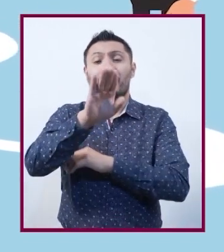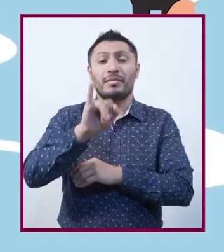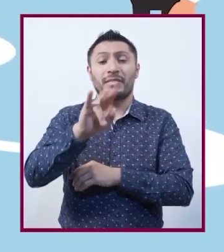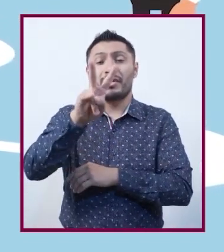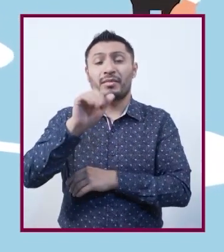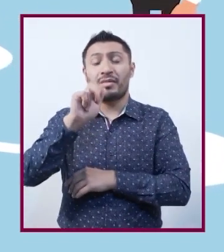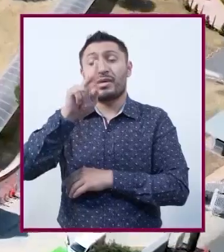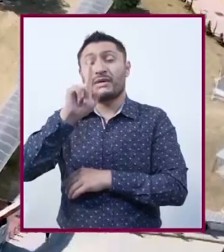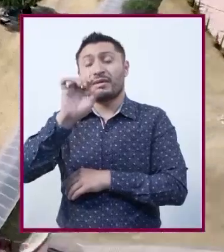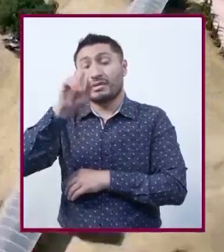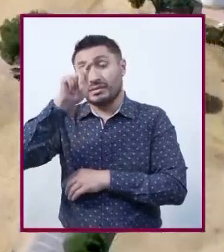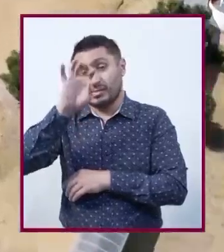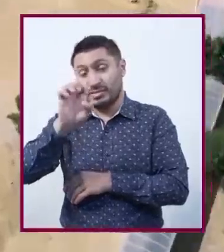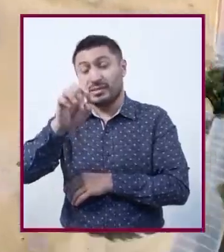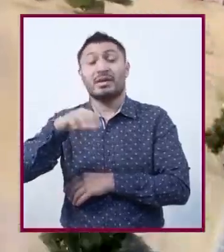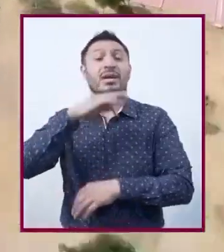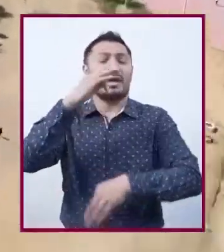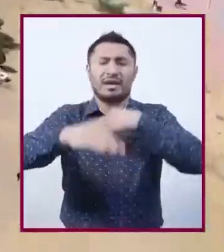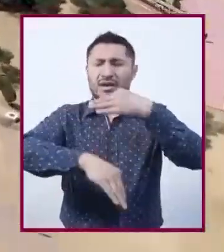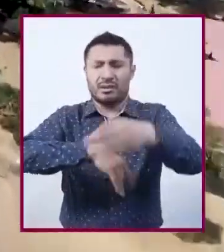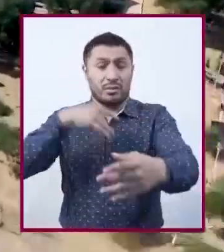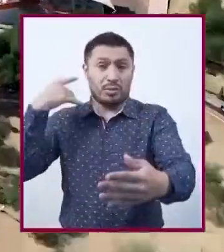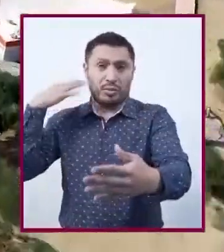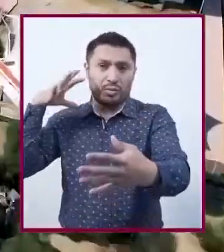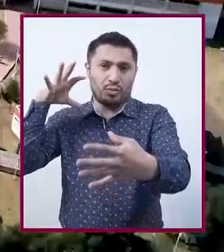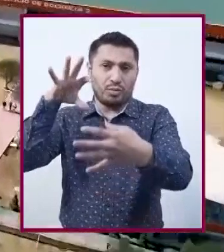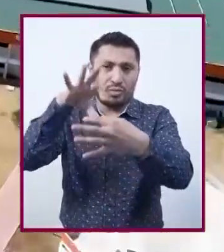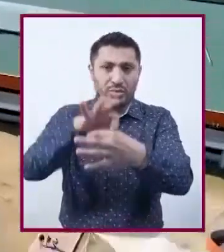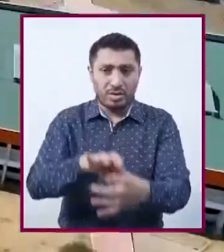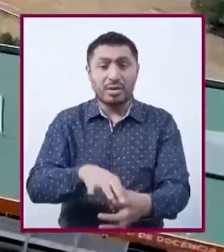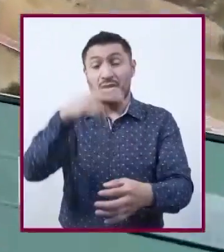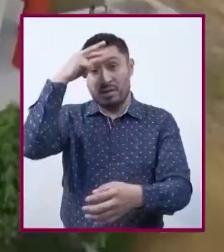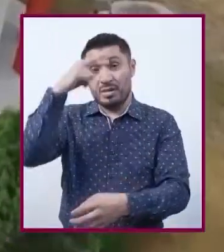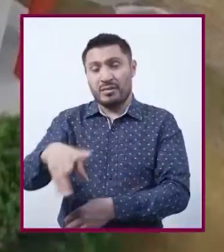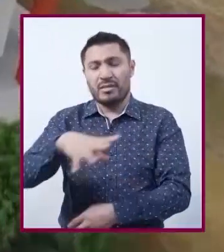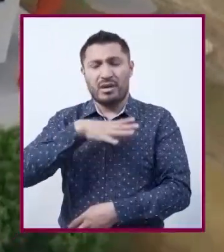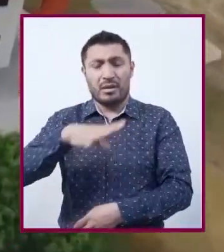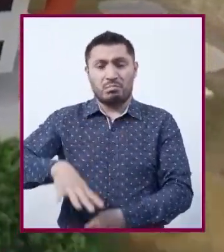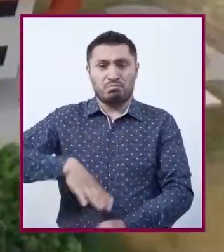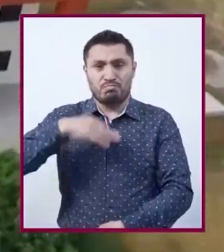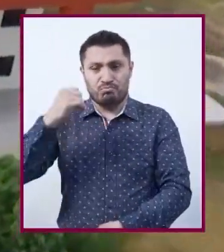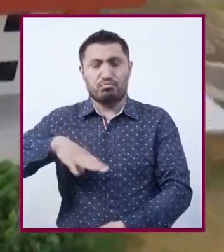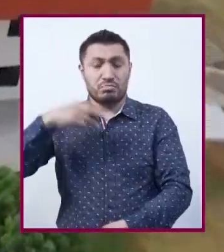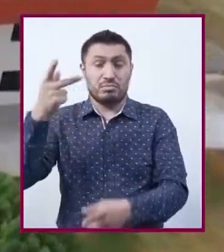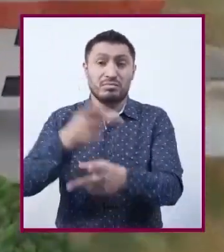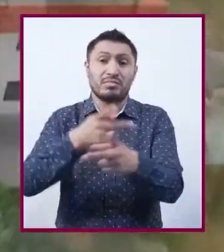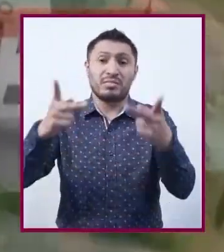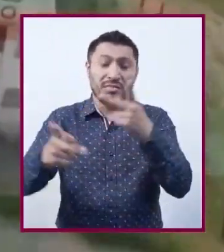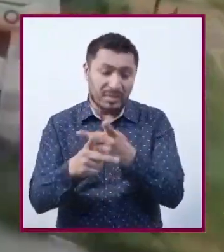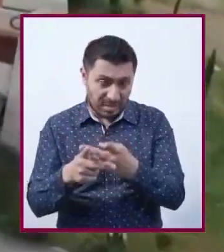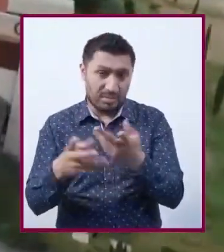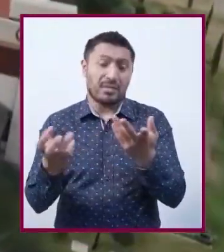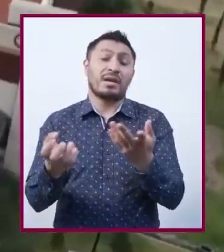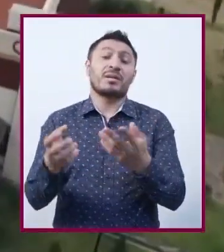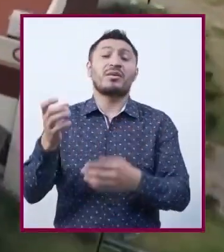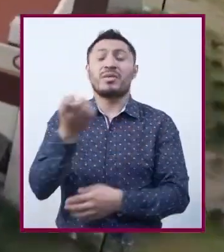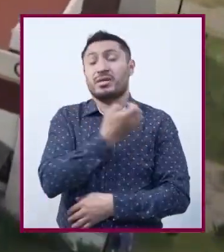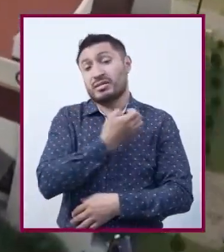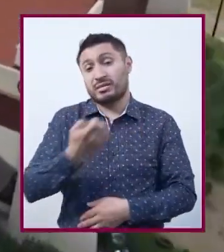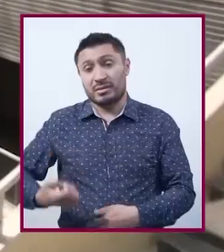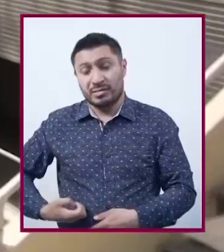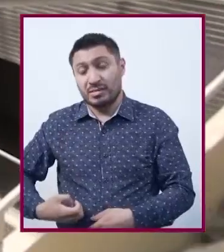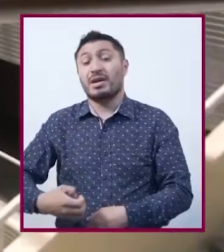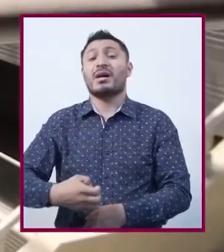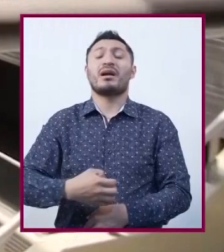bivalente. Sumando todo lo anterior, en México se cuenta con los esfuerzos de las preparatorias y bachilleratos